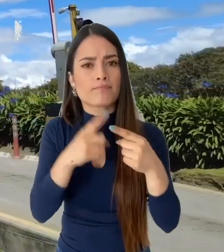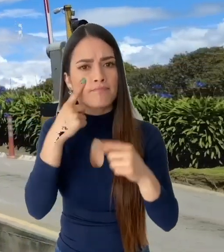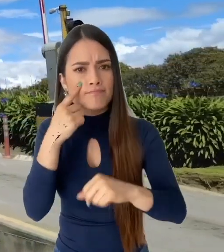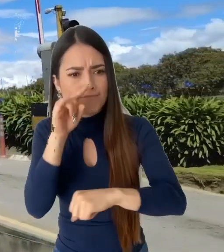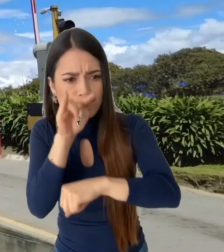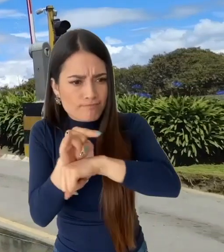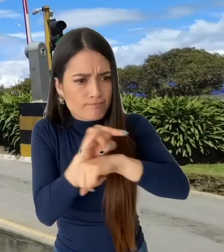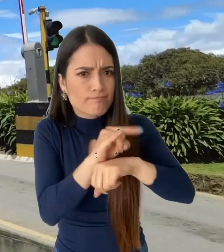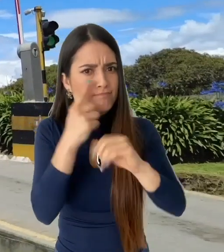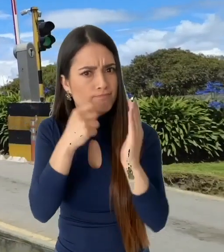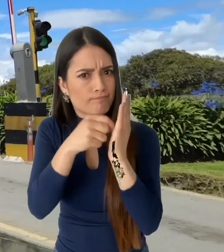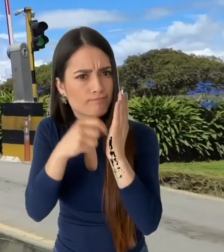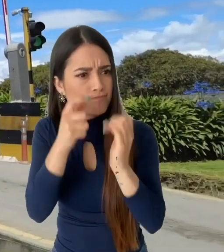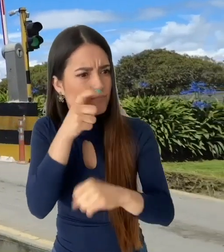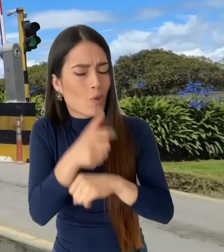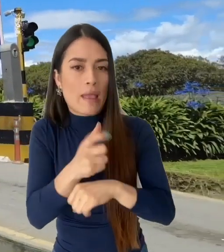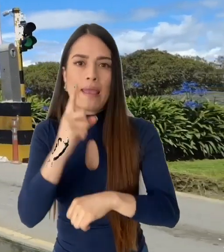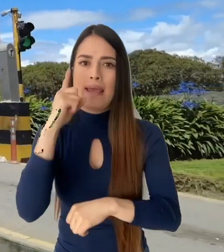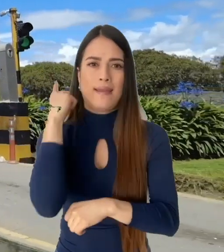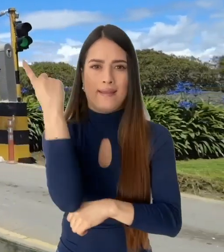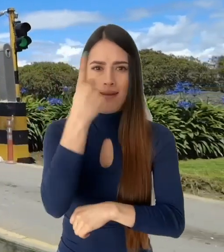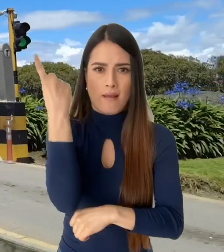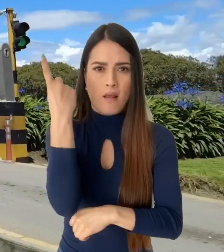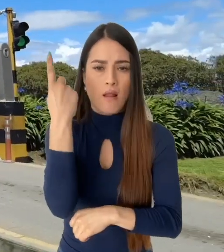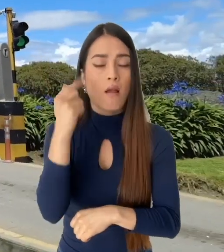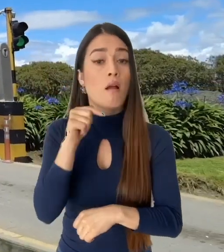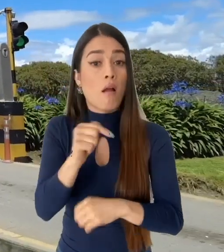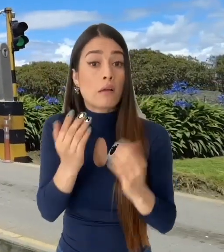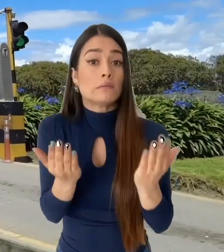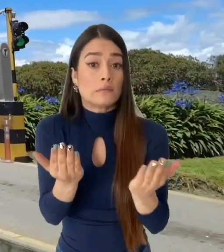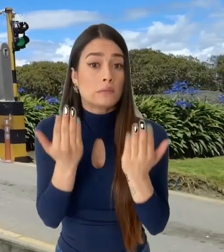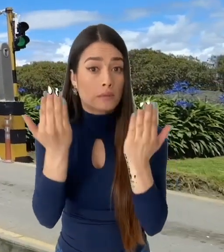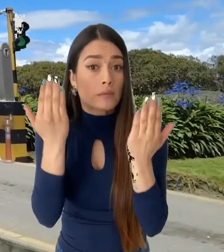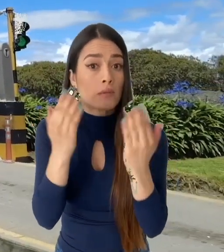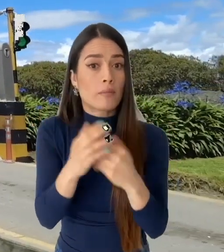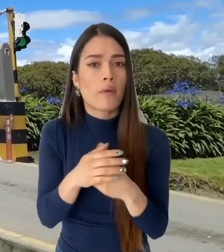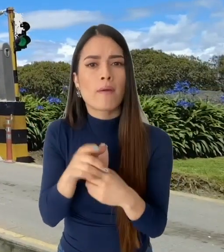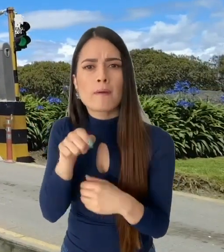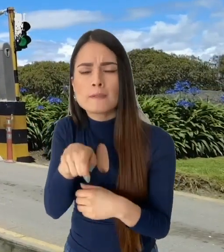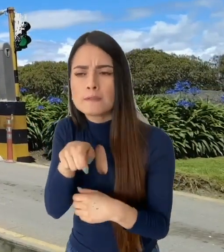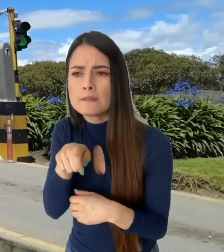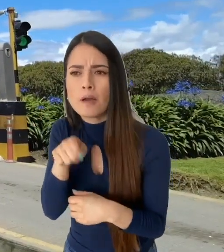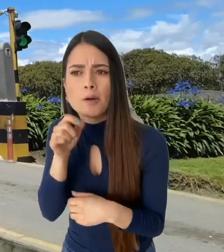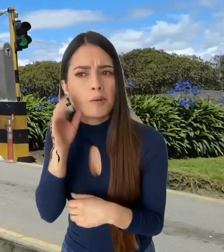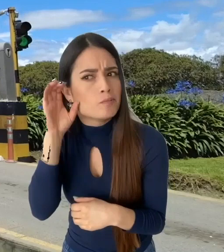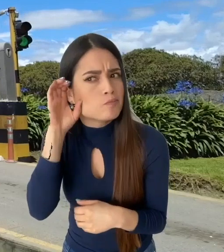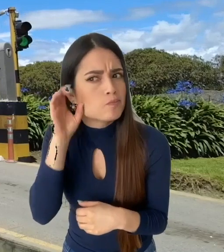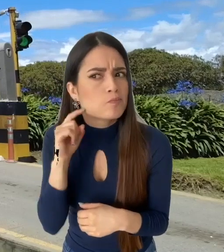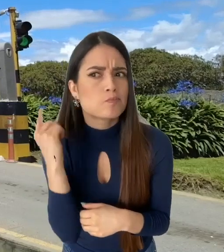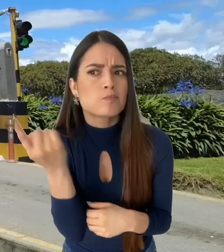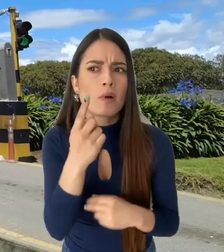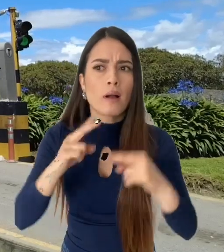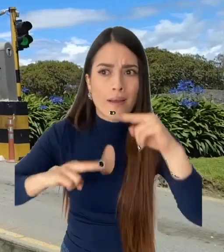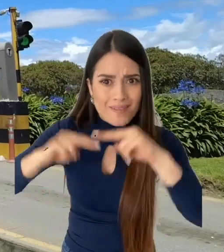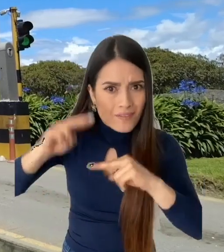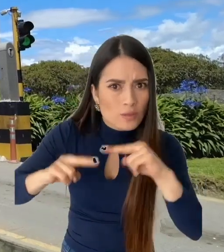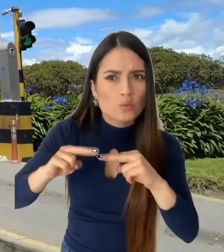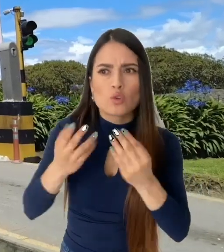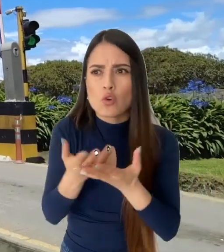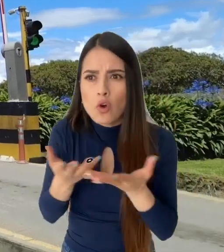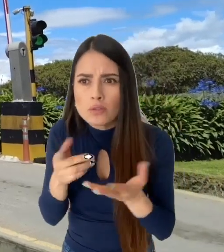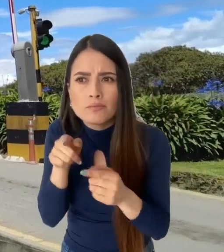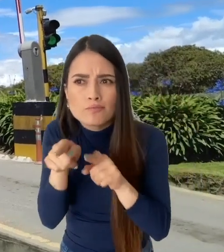las inspecciones vigilancia y control de carácter general lo cual permite conocer de todas las infraestructuras las